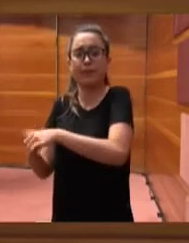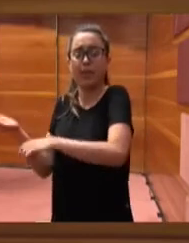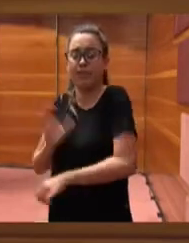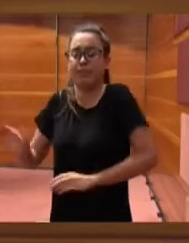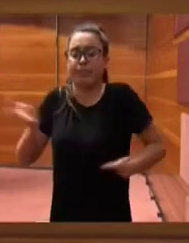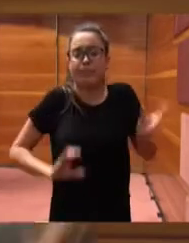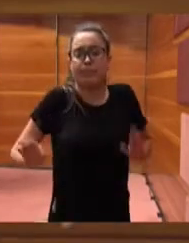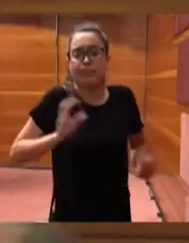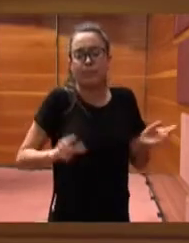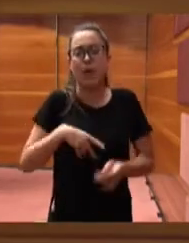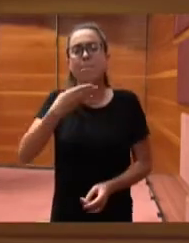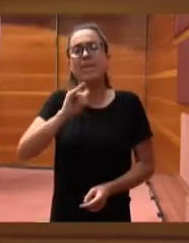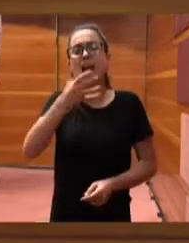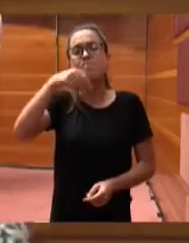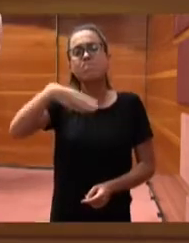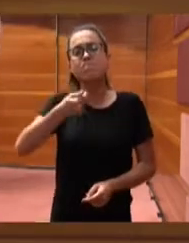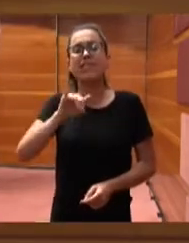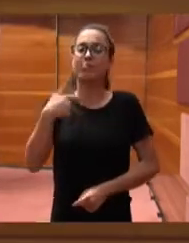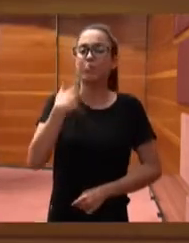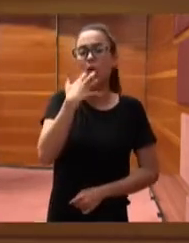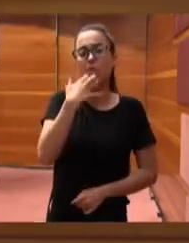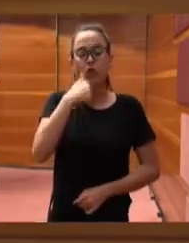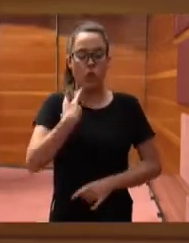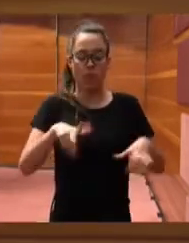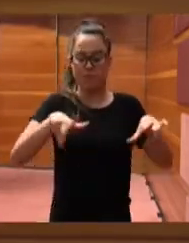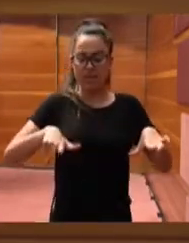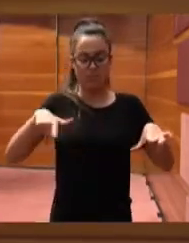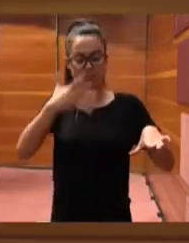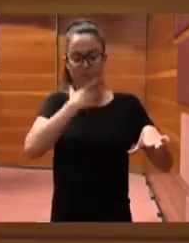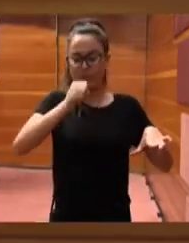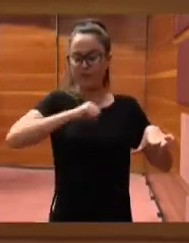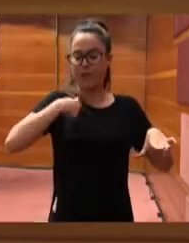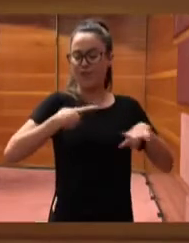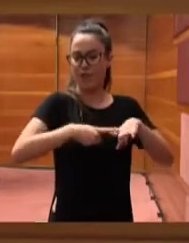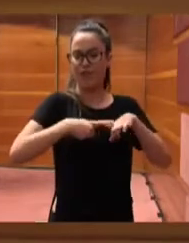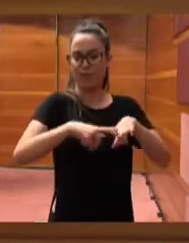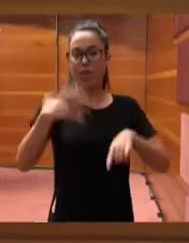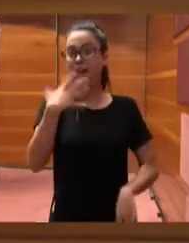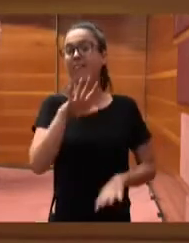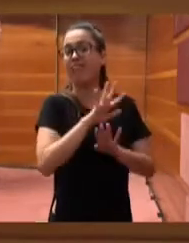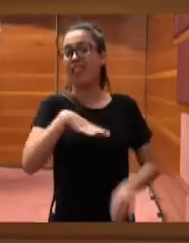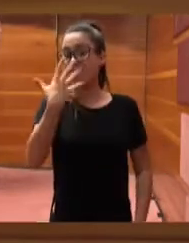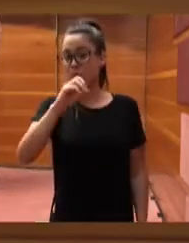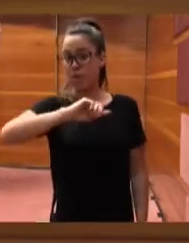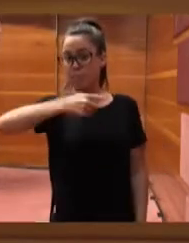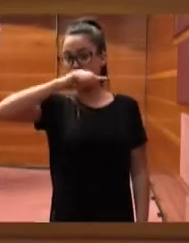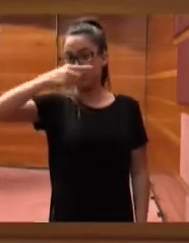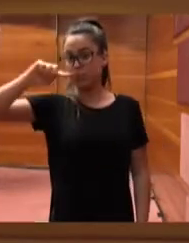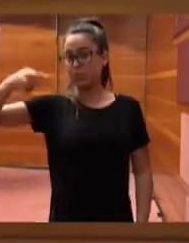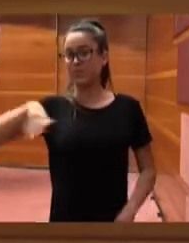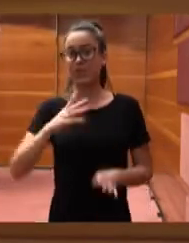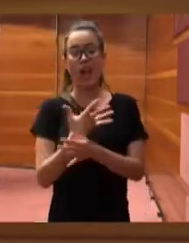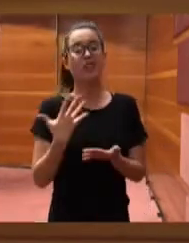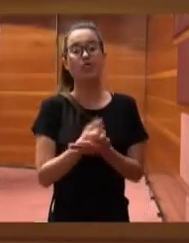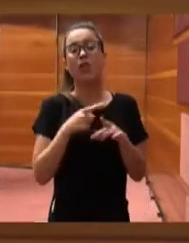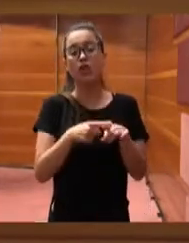preciosa, yo tengo una habitación y la comparto, a compro 50 pisos para compartir las habitaciones.